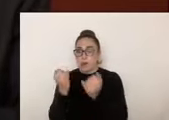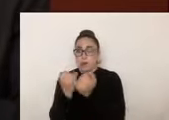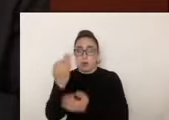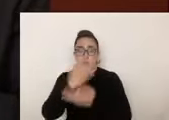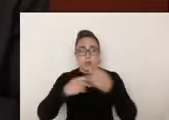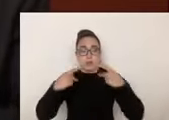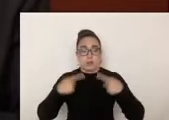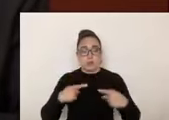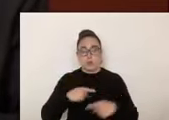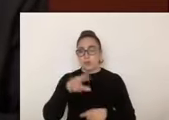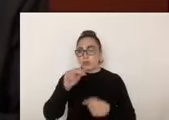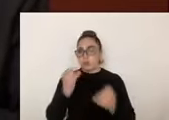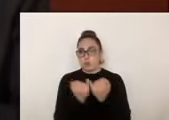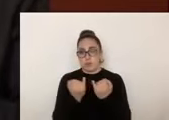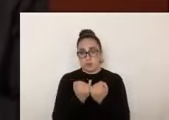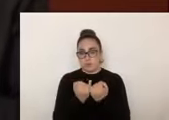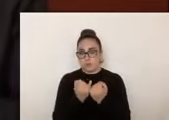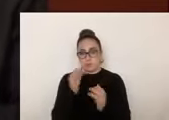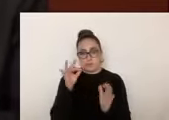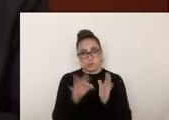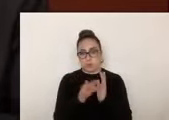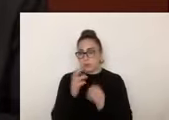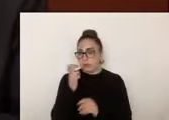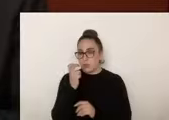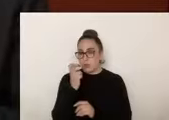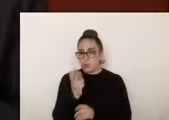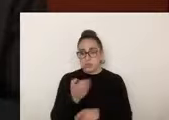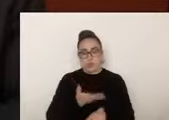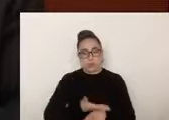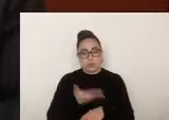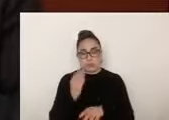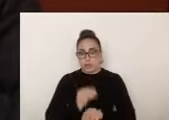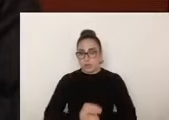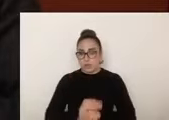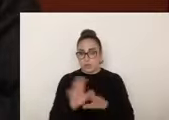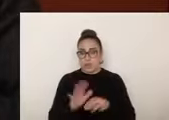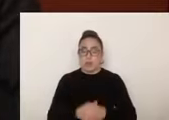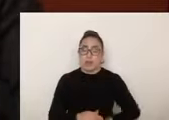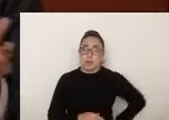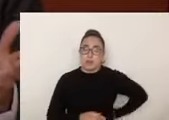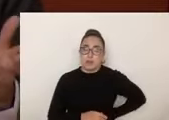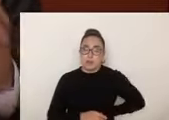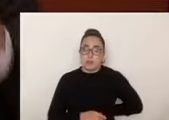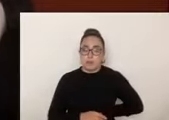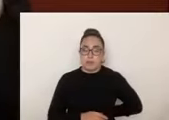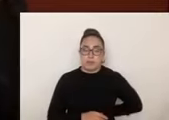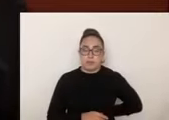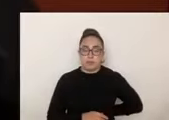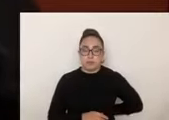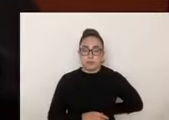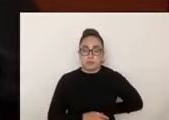social. Punto. Eso está acreditado. Los últimos estudios hablan, por ejemplo,